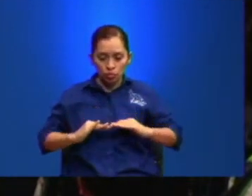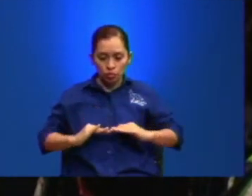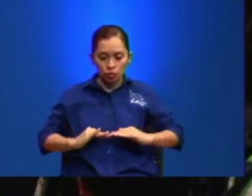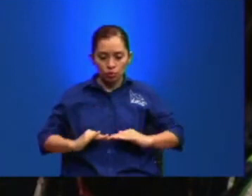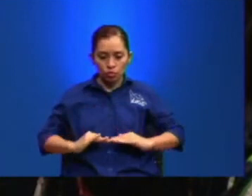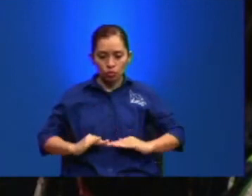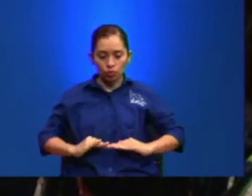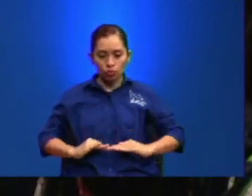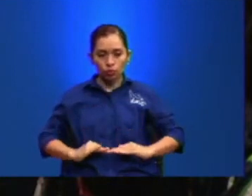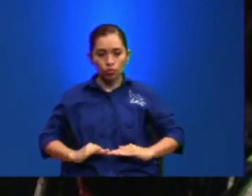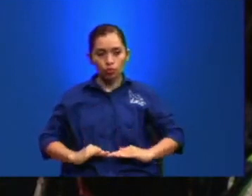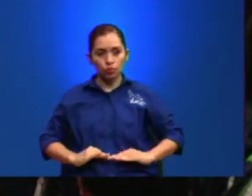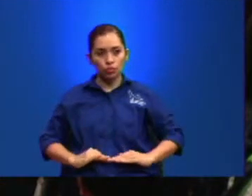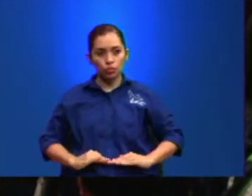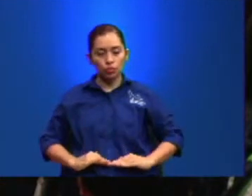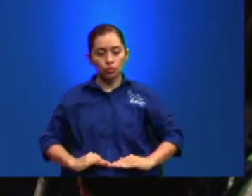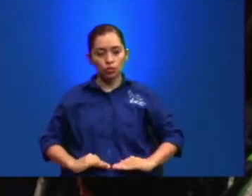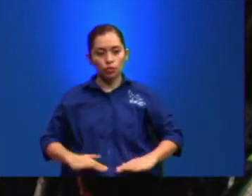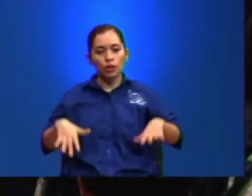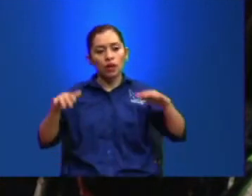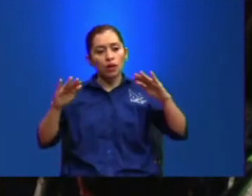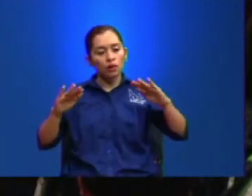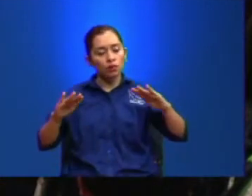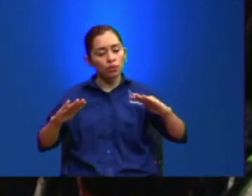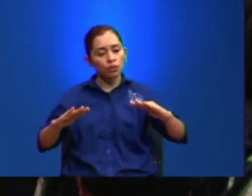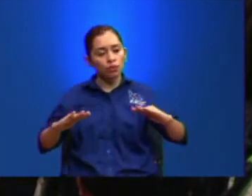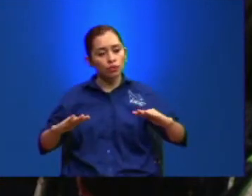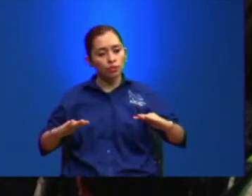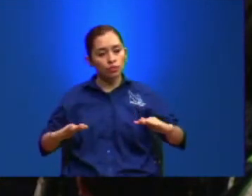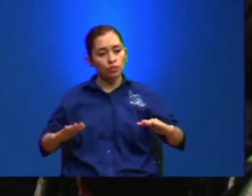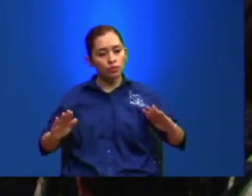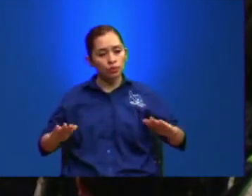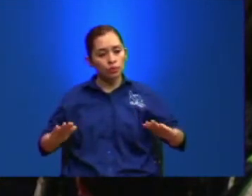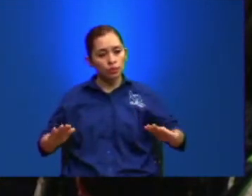como que empieza a entrar en cierto sopor